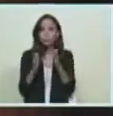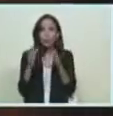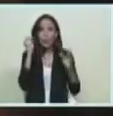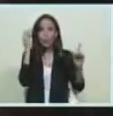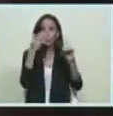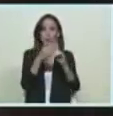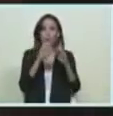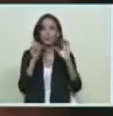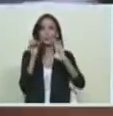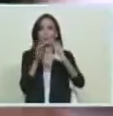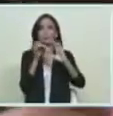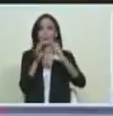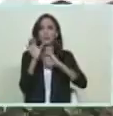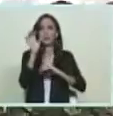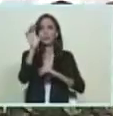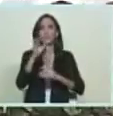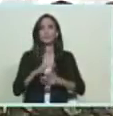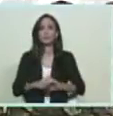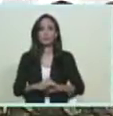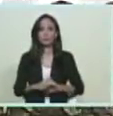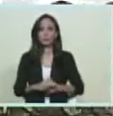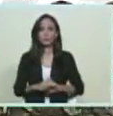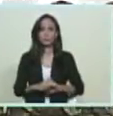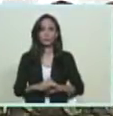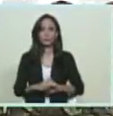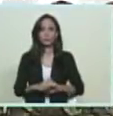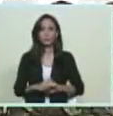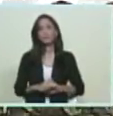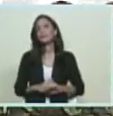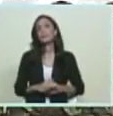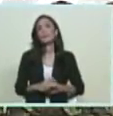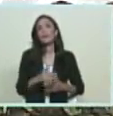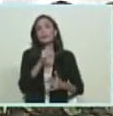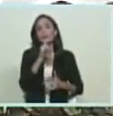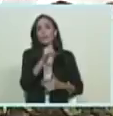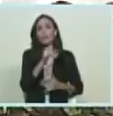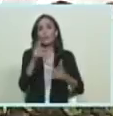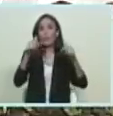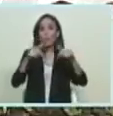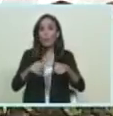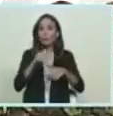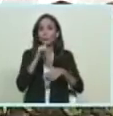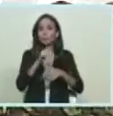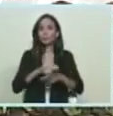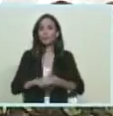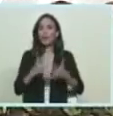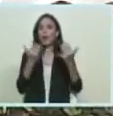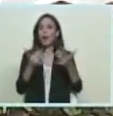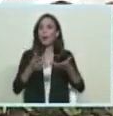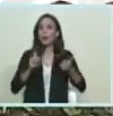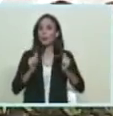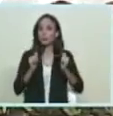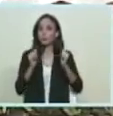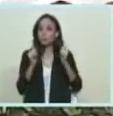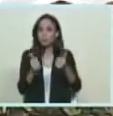Ahora vamos, así lo anuncio, ahora